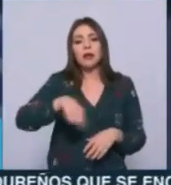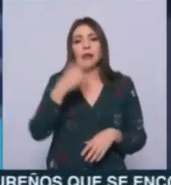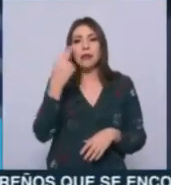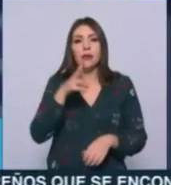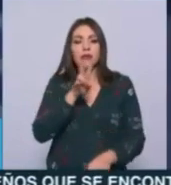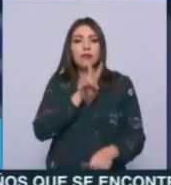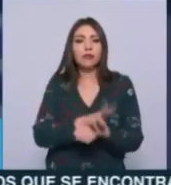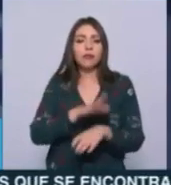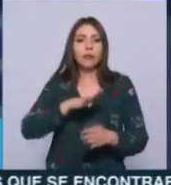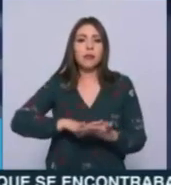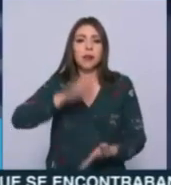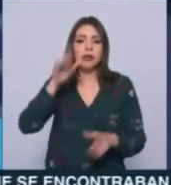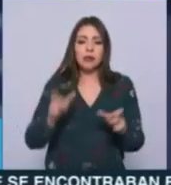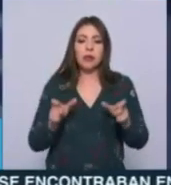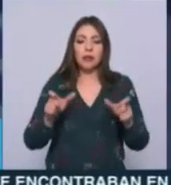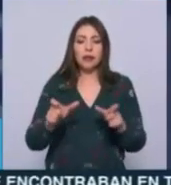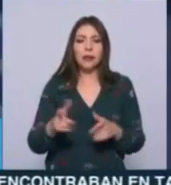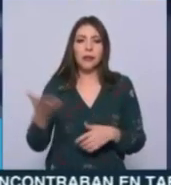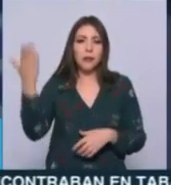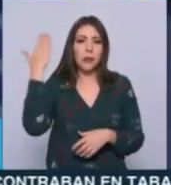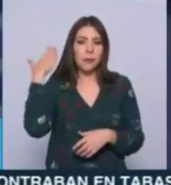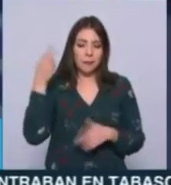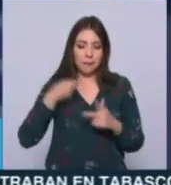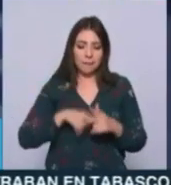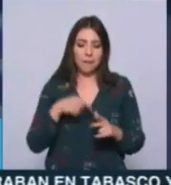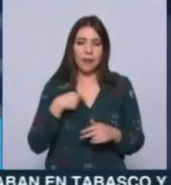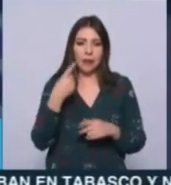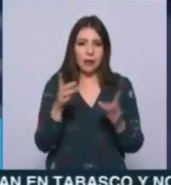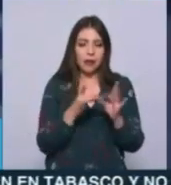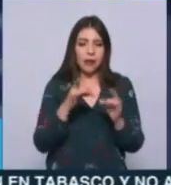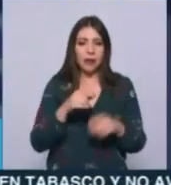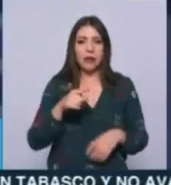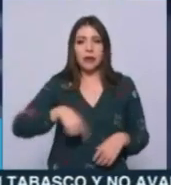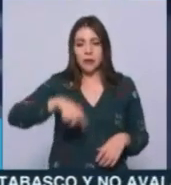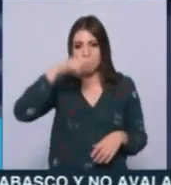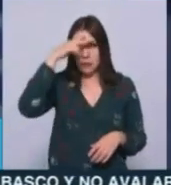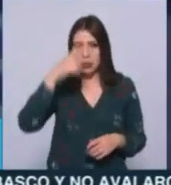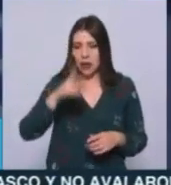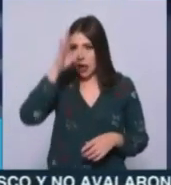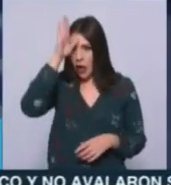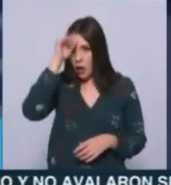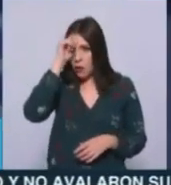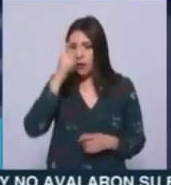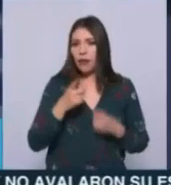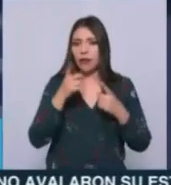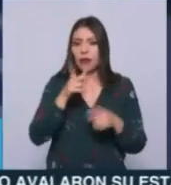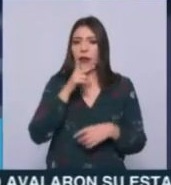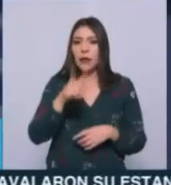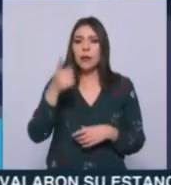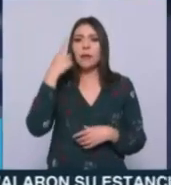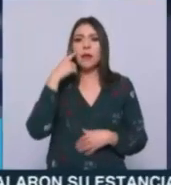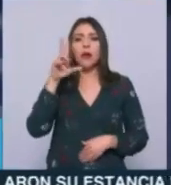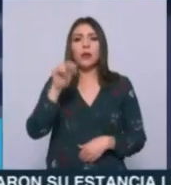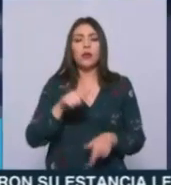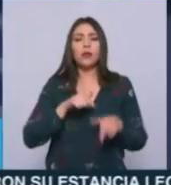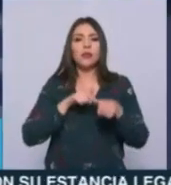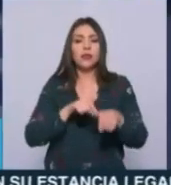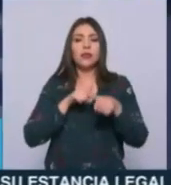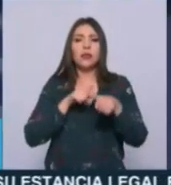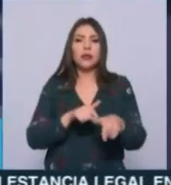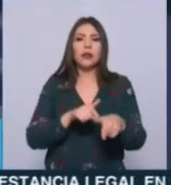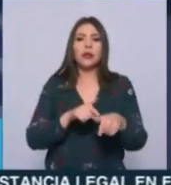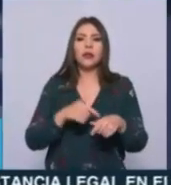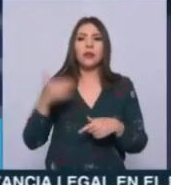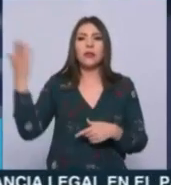el primer punto que yo mencionaba en un inicio. Aquí México se comprometió a desmantelar las redes de tráfico